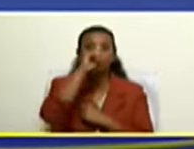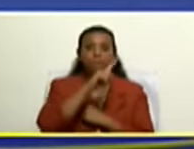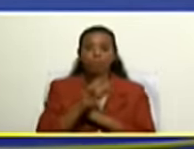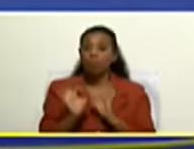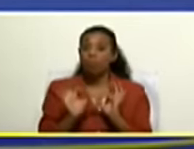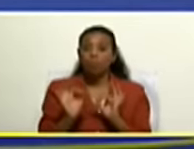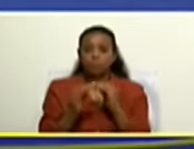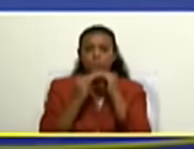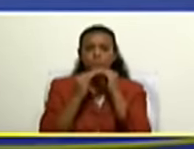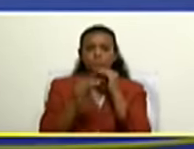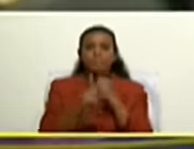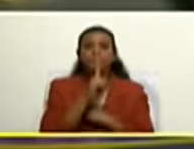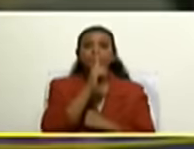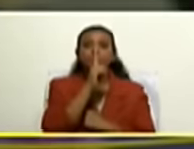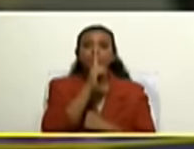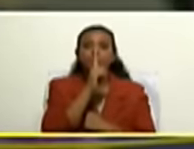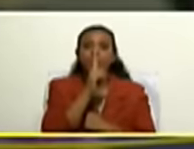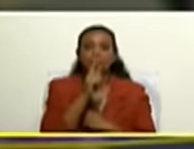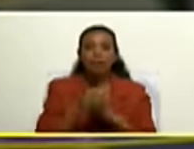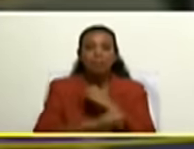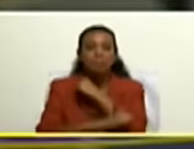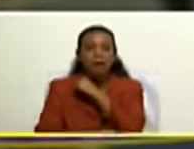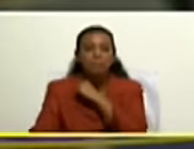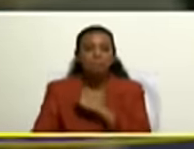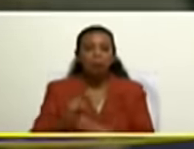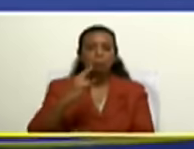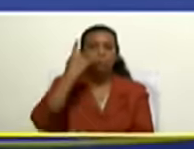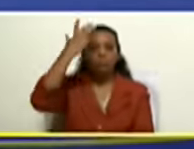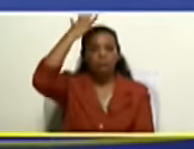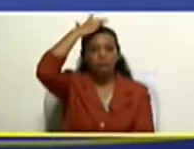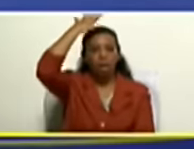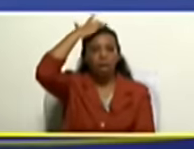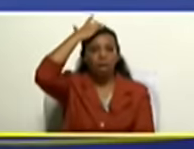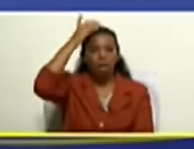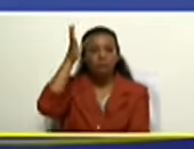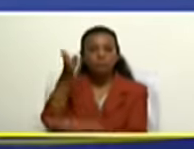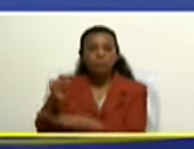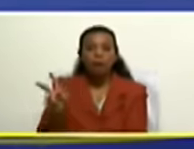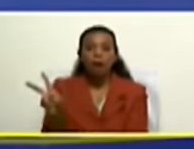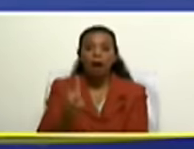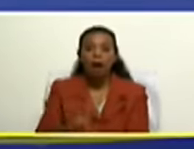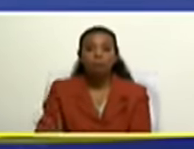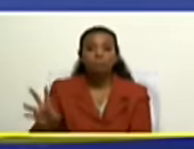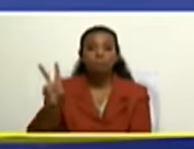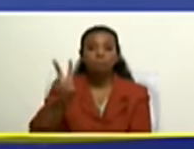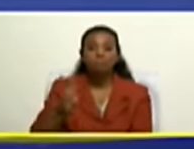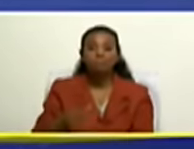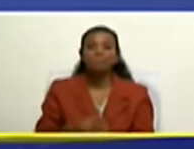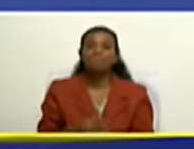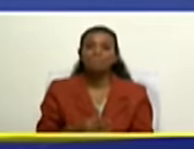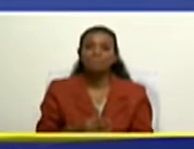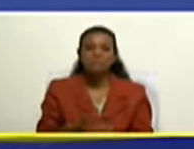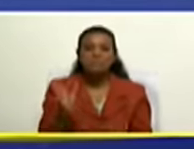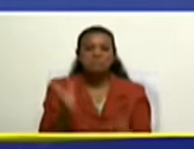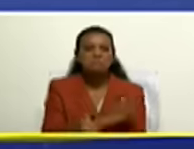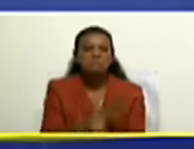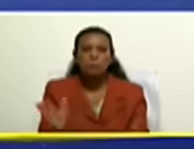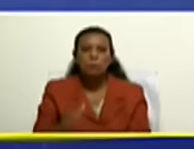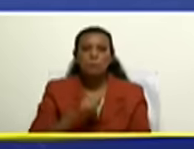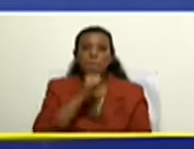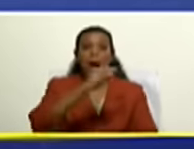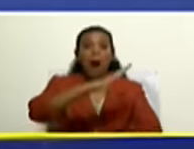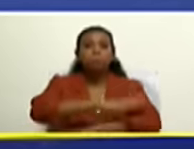sabiendo todas las trampas que hay sobre Venezuela, todas las agresiones,